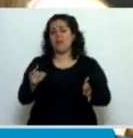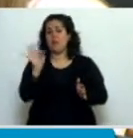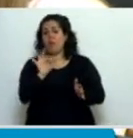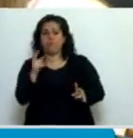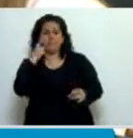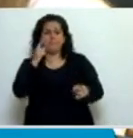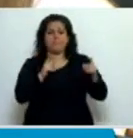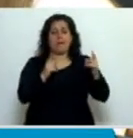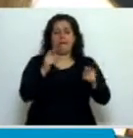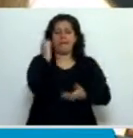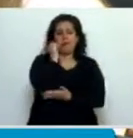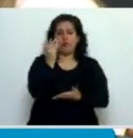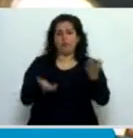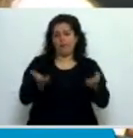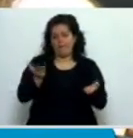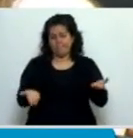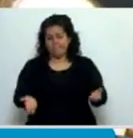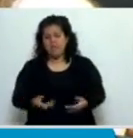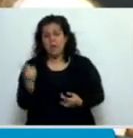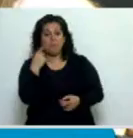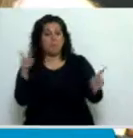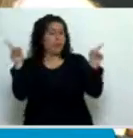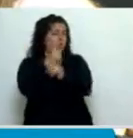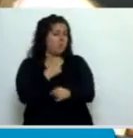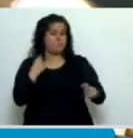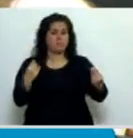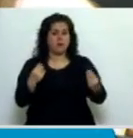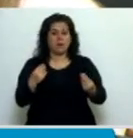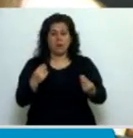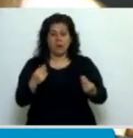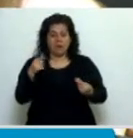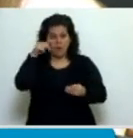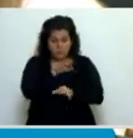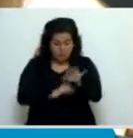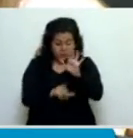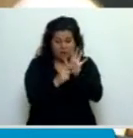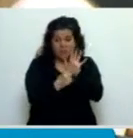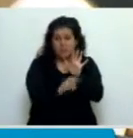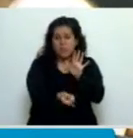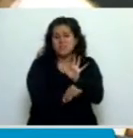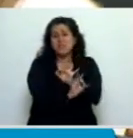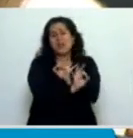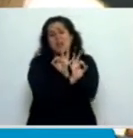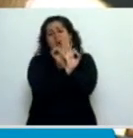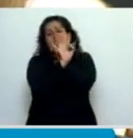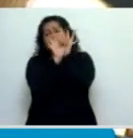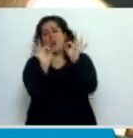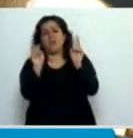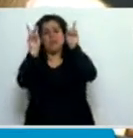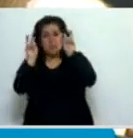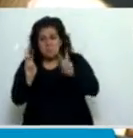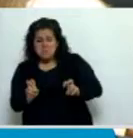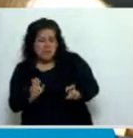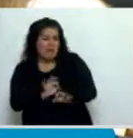vaivenes económicos. El problema es que de todo esto nada se habla en el proyecto. Ninguna de estas cuestiones ha